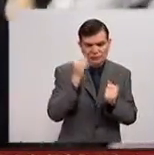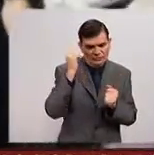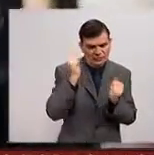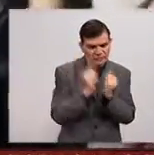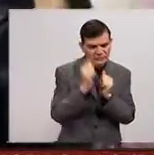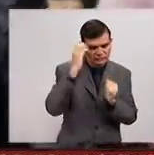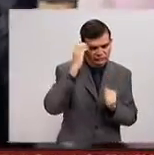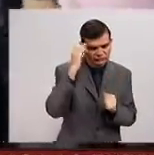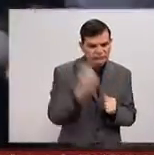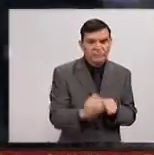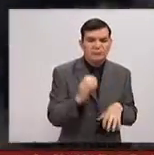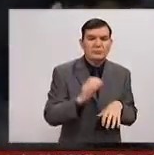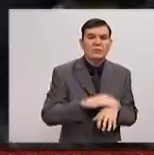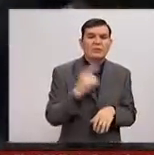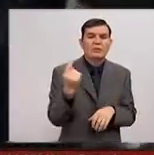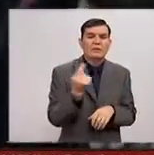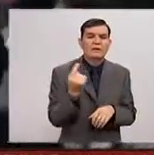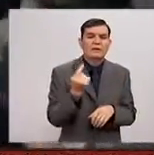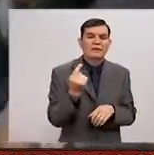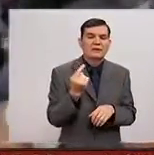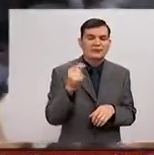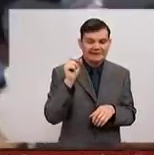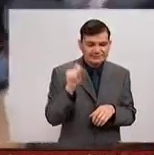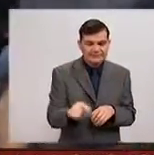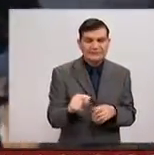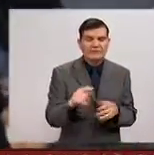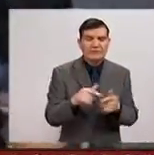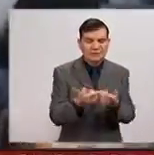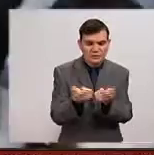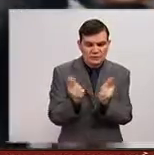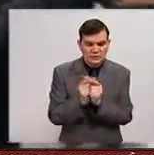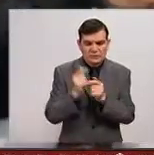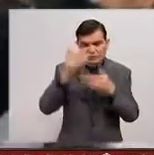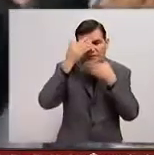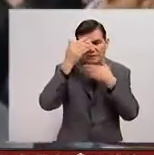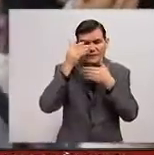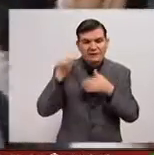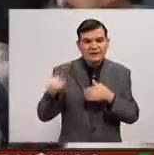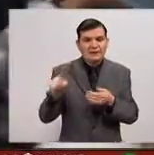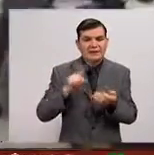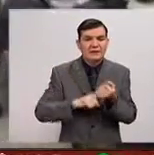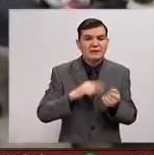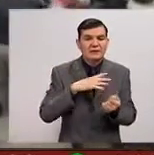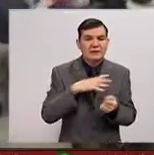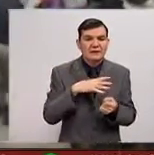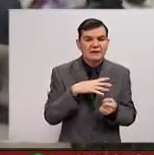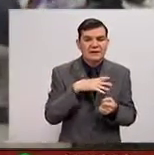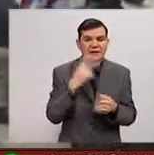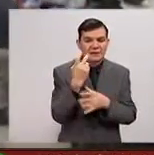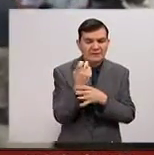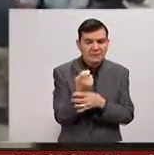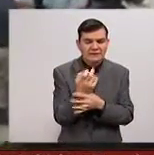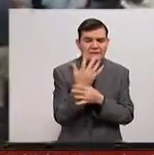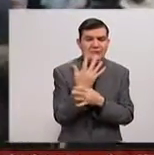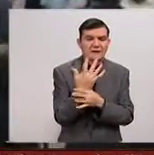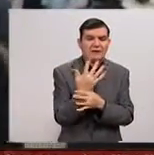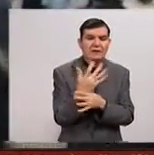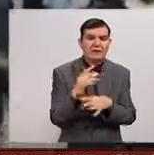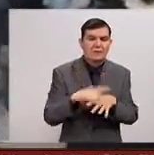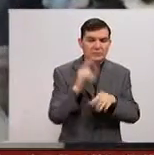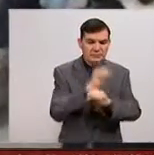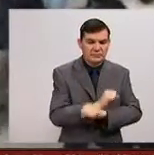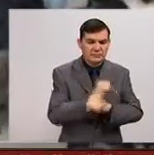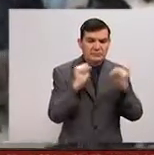extremadamente porque justamente los grupos terroristas tienen como finalidad esto que vemos hoy. O sea, un